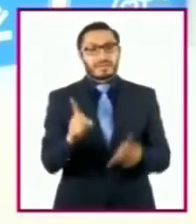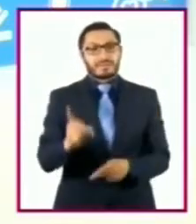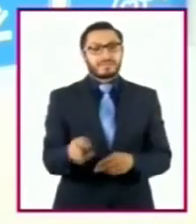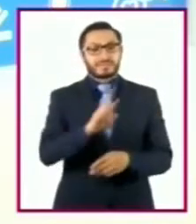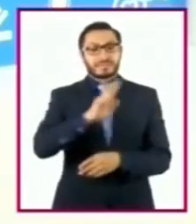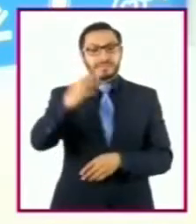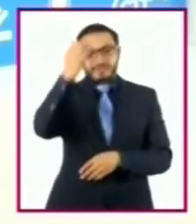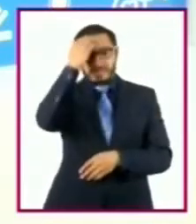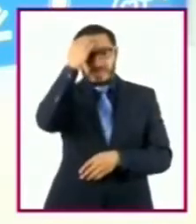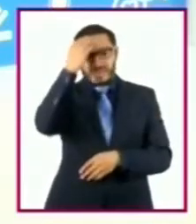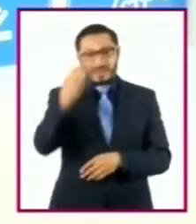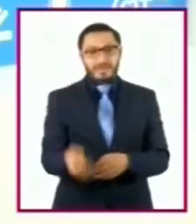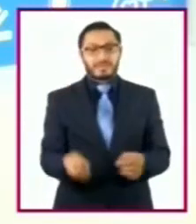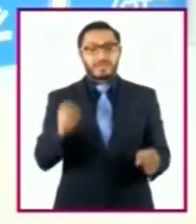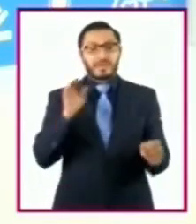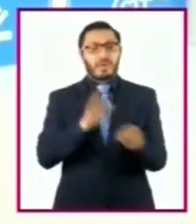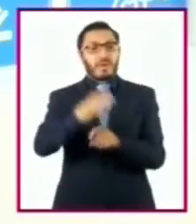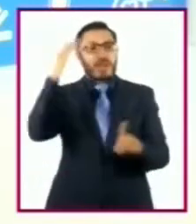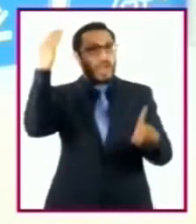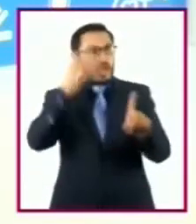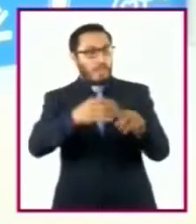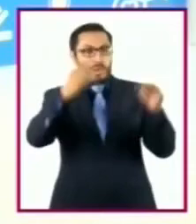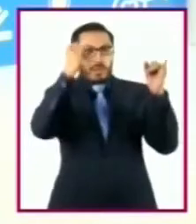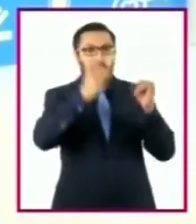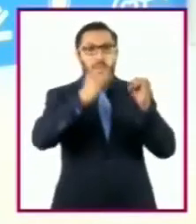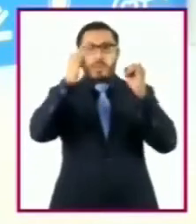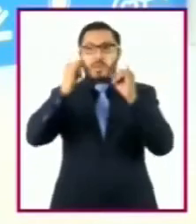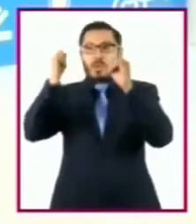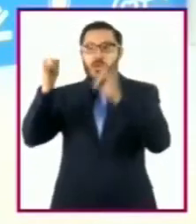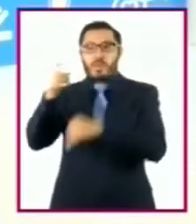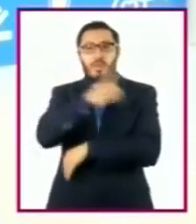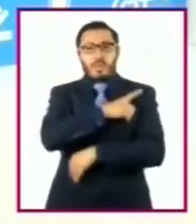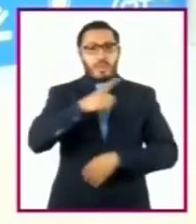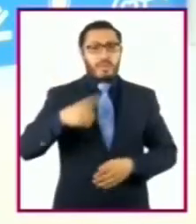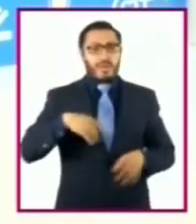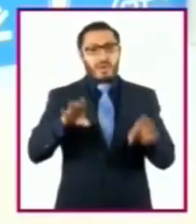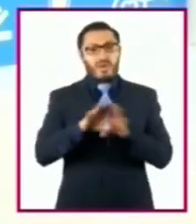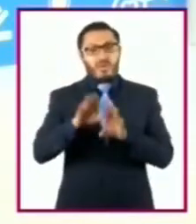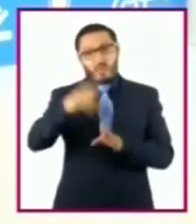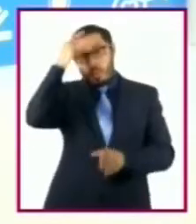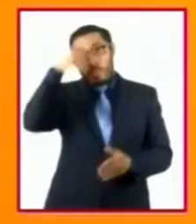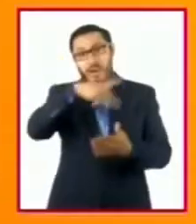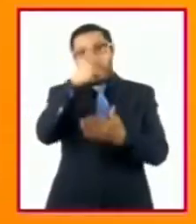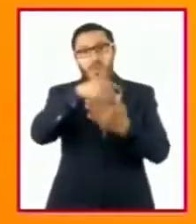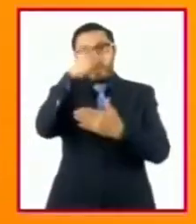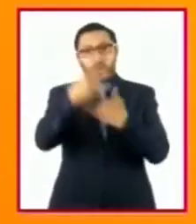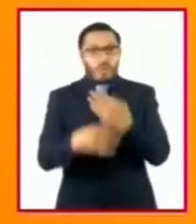las potencialidades personales que se deben considerar para planear un proyecto de vida.